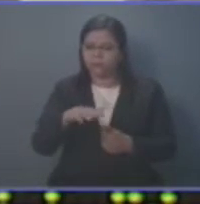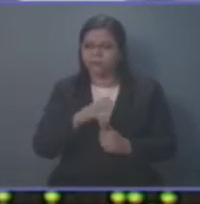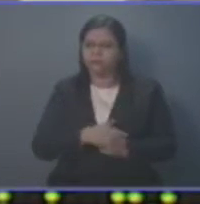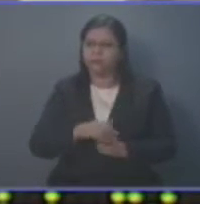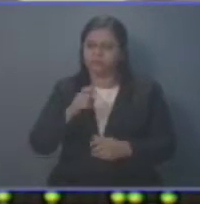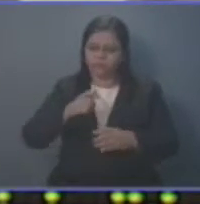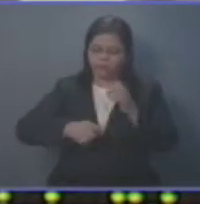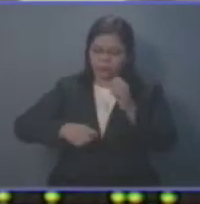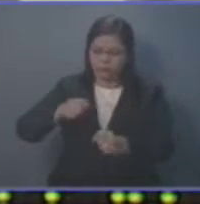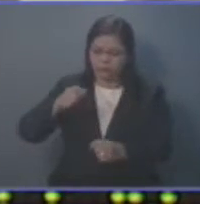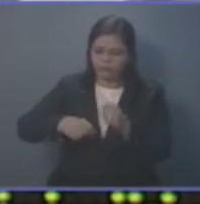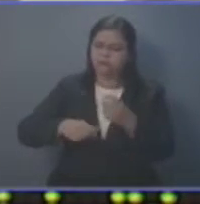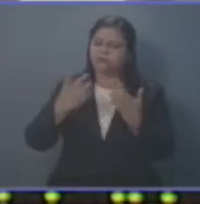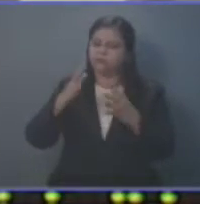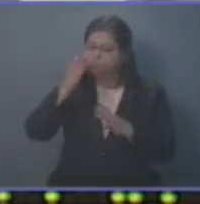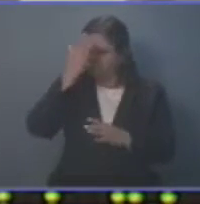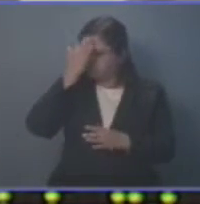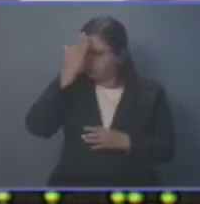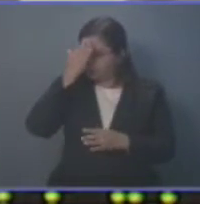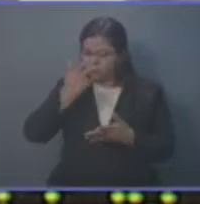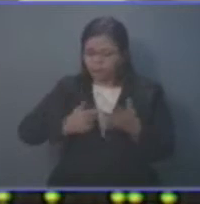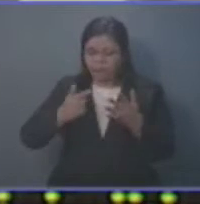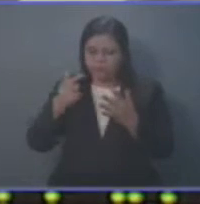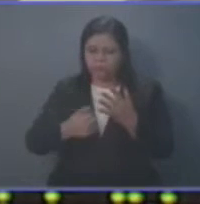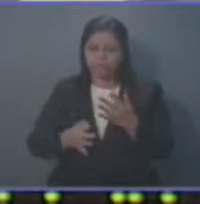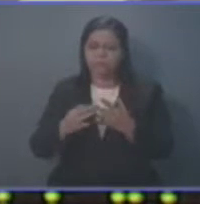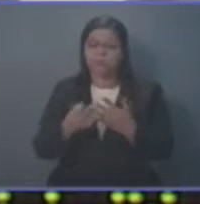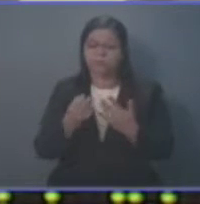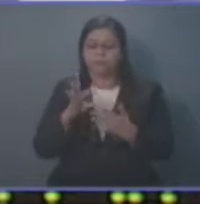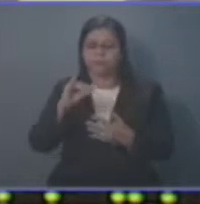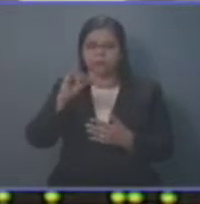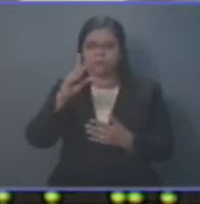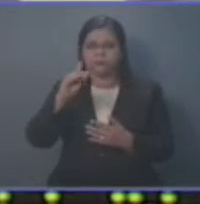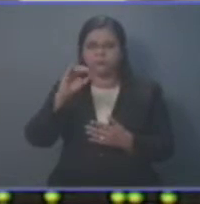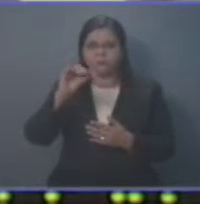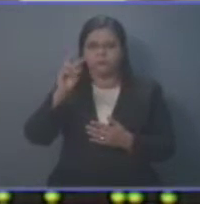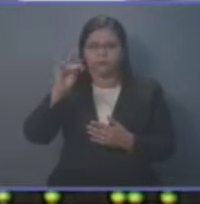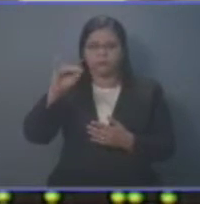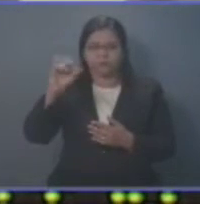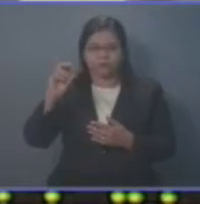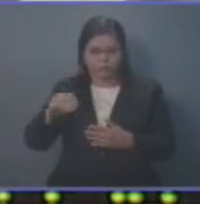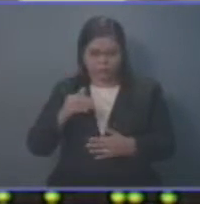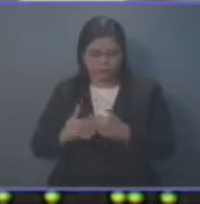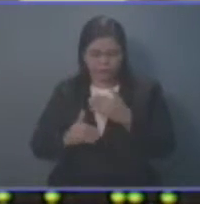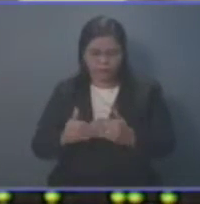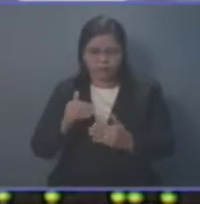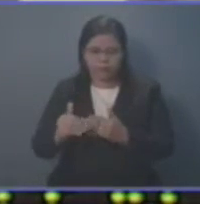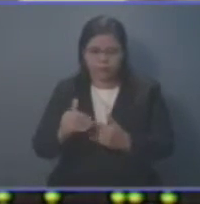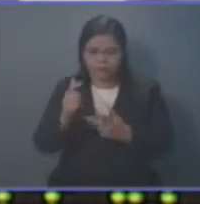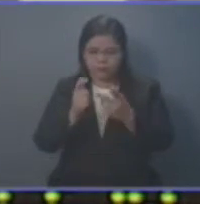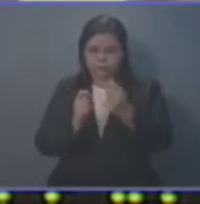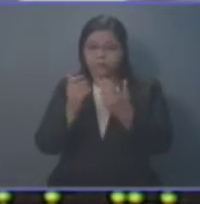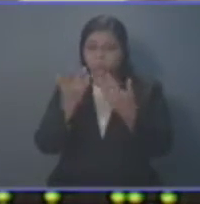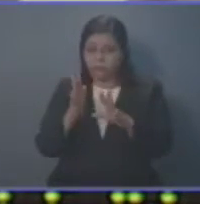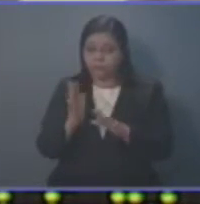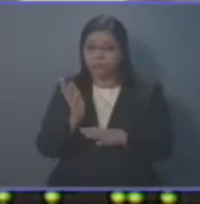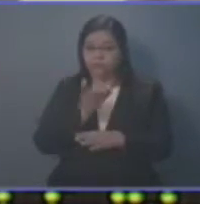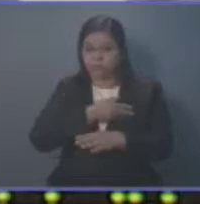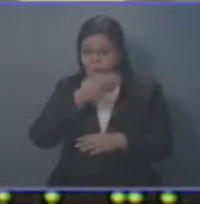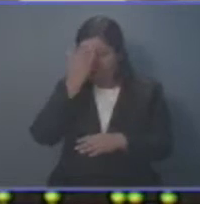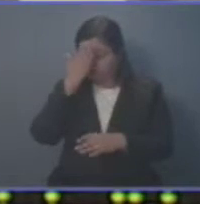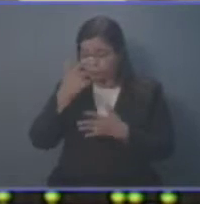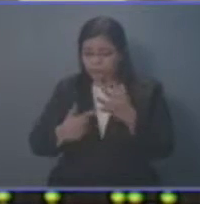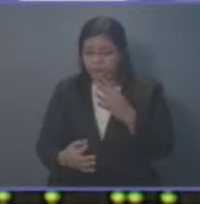ganadería. Habida cuenta de la emisión de la ley de creación del fideicomiso de apoyo a la producción de café, en virtud de lo cual, en la ley